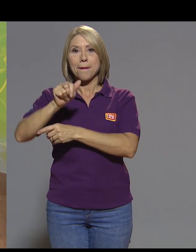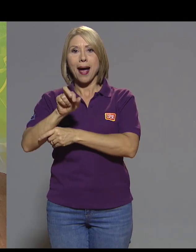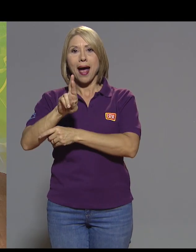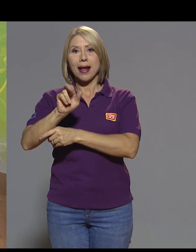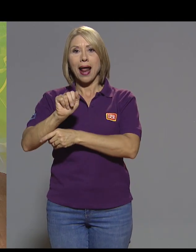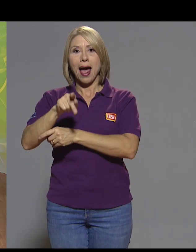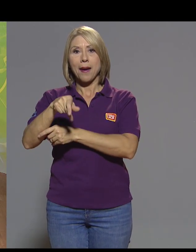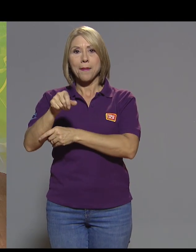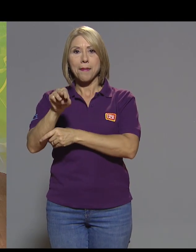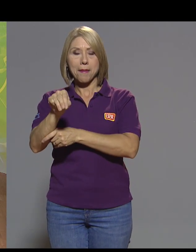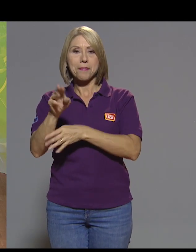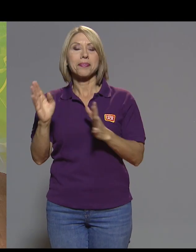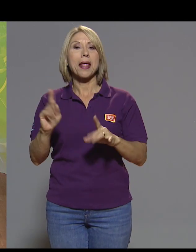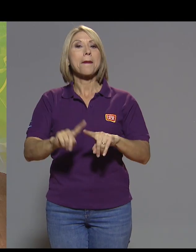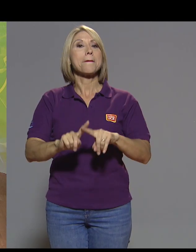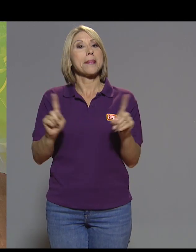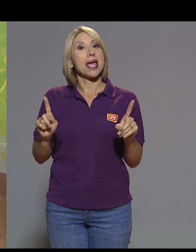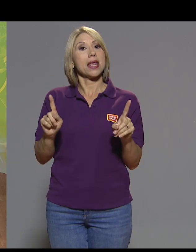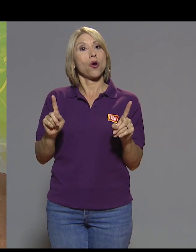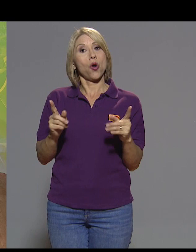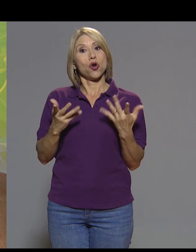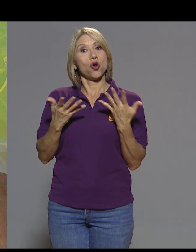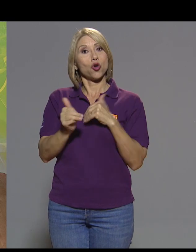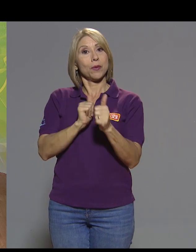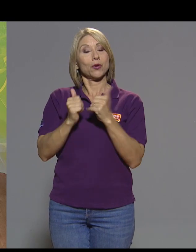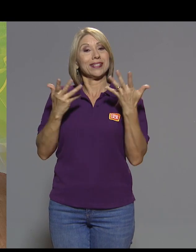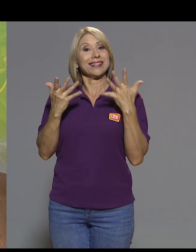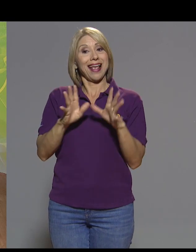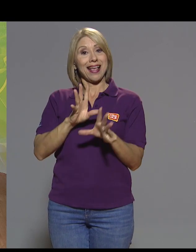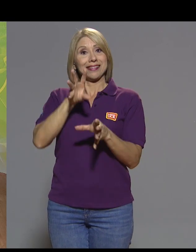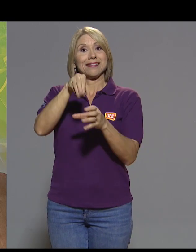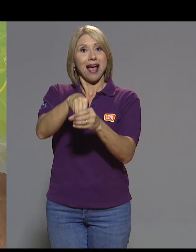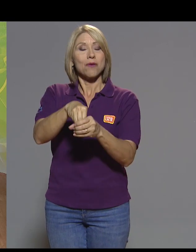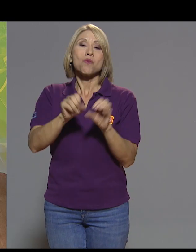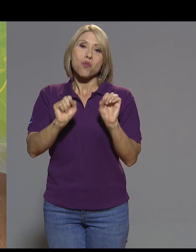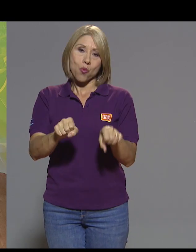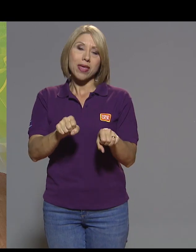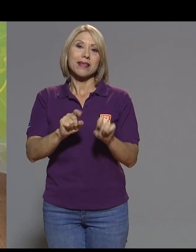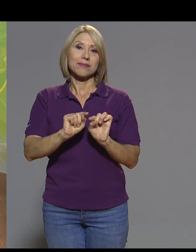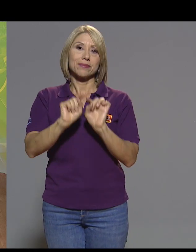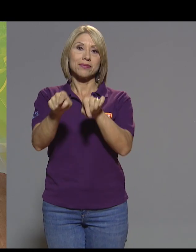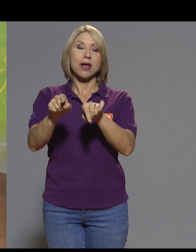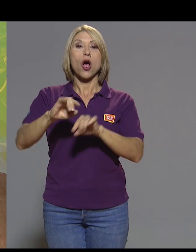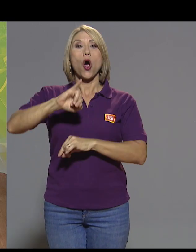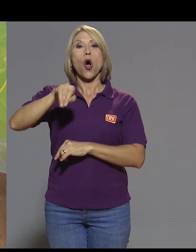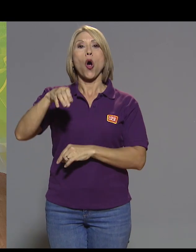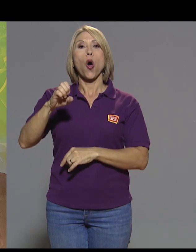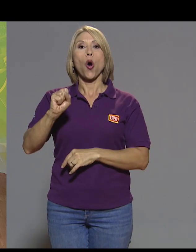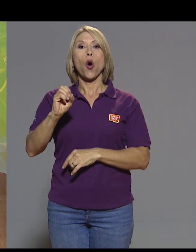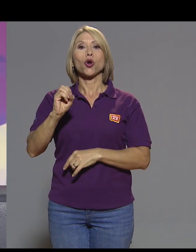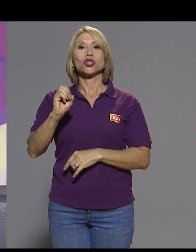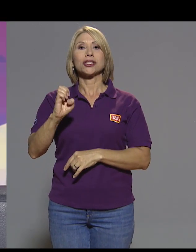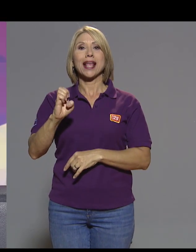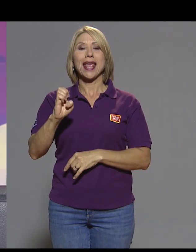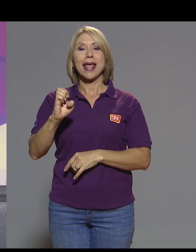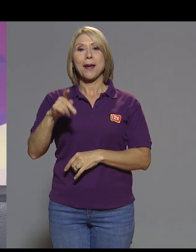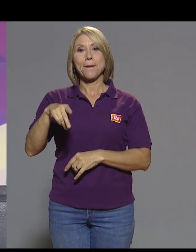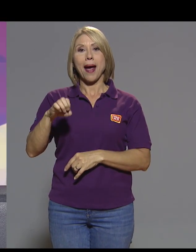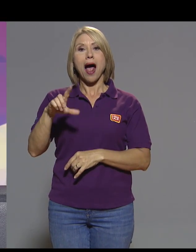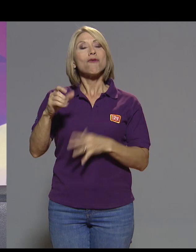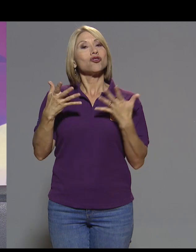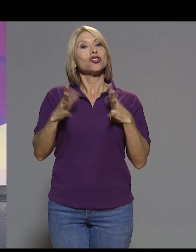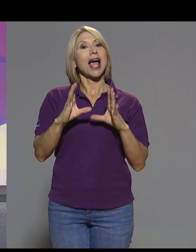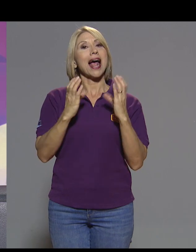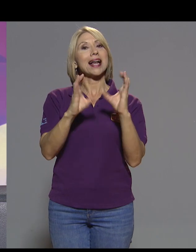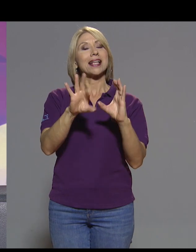pero bueno los que están tienen esa oportunidad de asistir potencia jose pablo está clasificado valeria está en